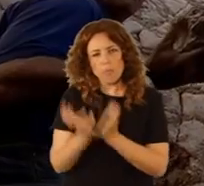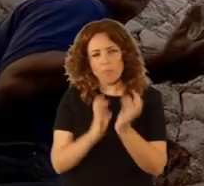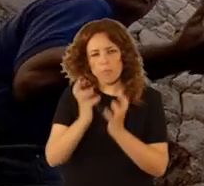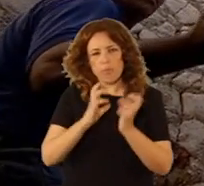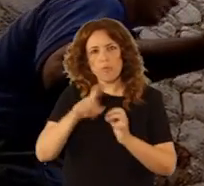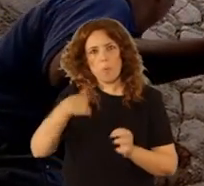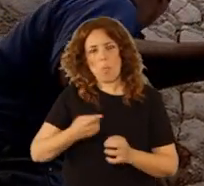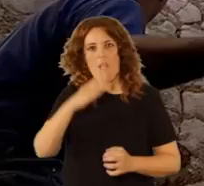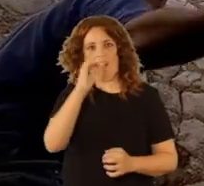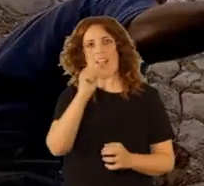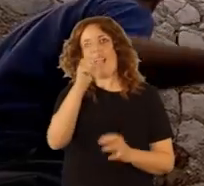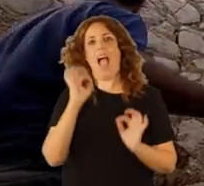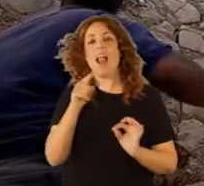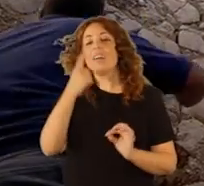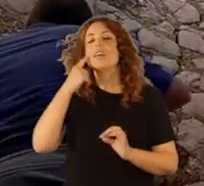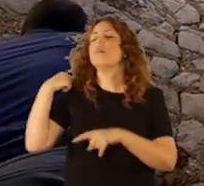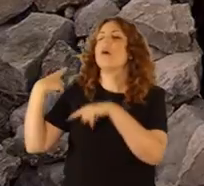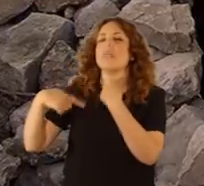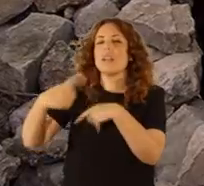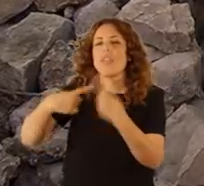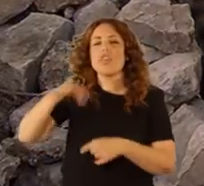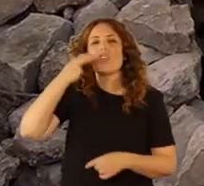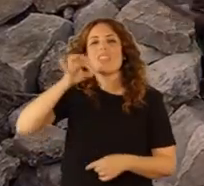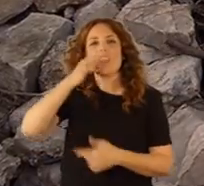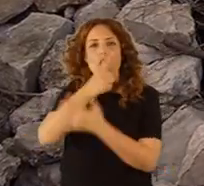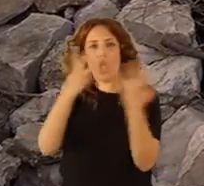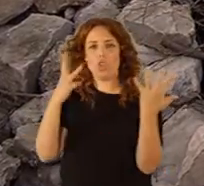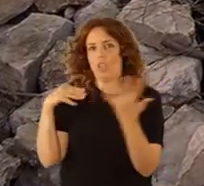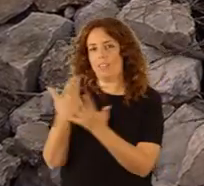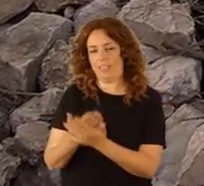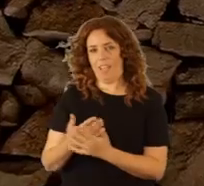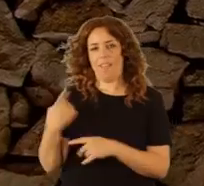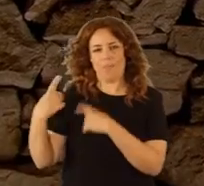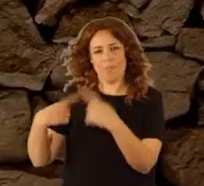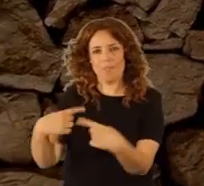obtener la cal viva en una tradición que viene del siglo